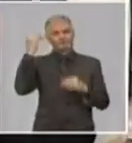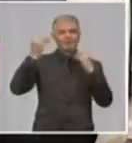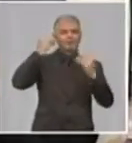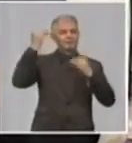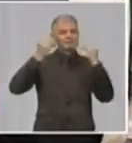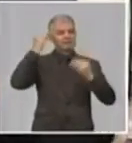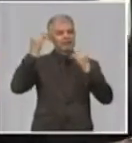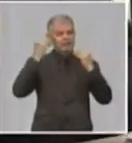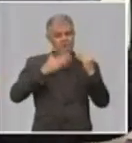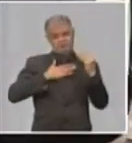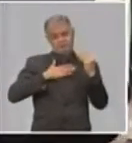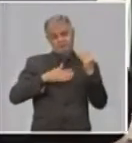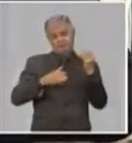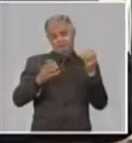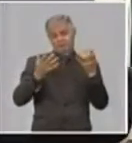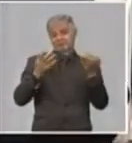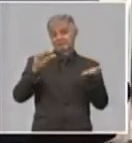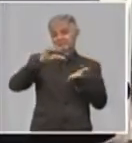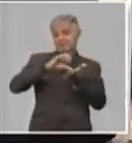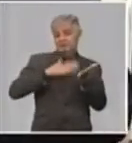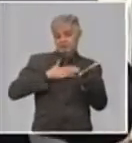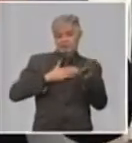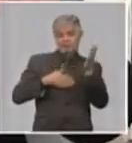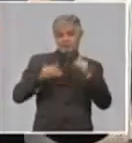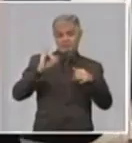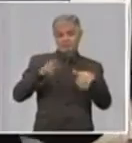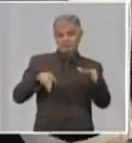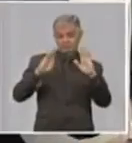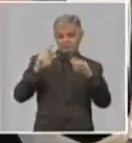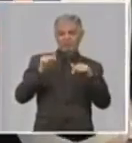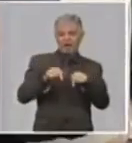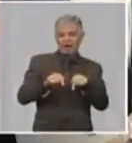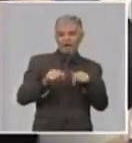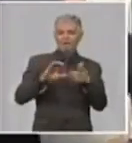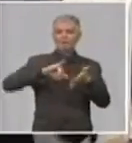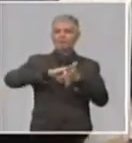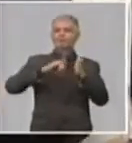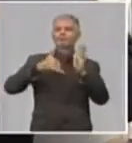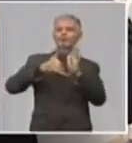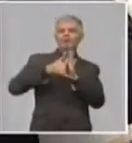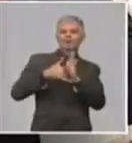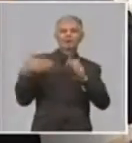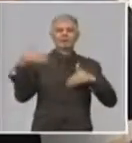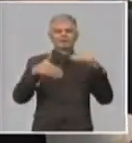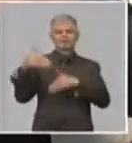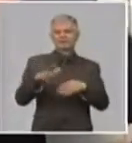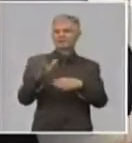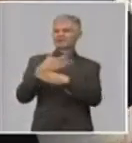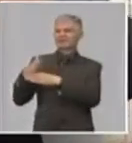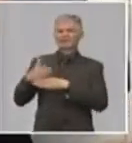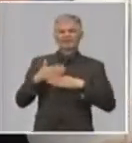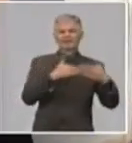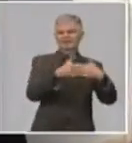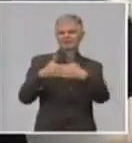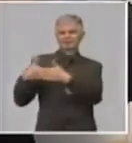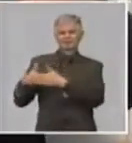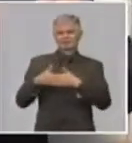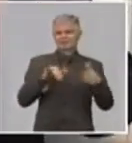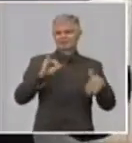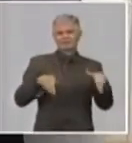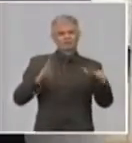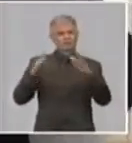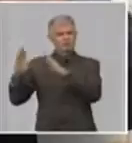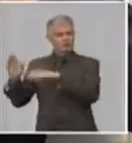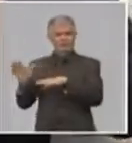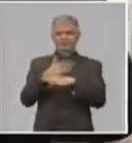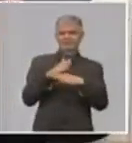lanzado un gran proyecto, donde un proyecto colaborativo donde participan muchas instituciones, imposible que se me olvide citarla,